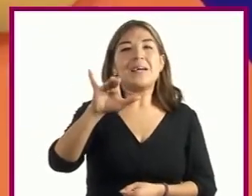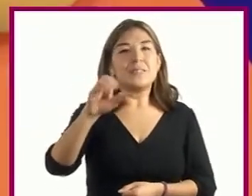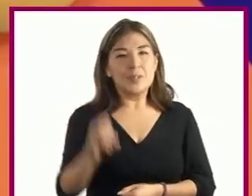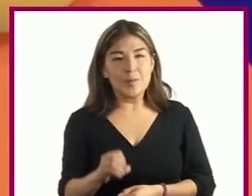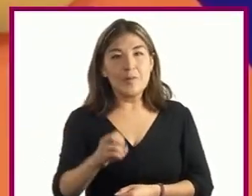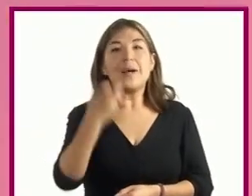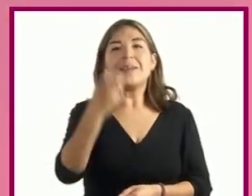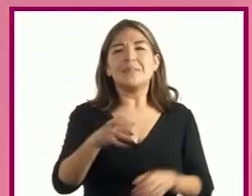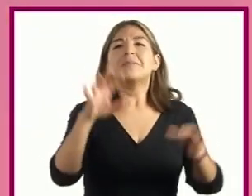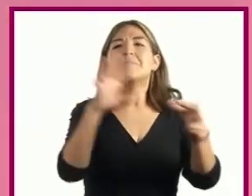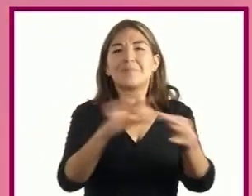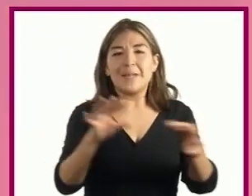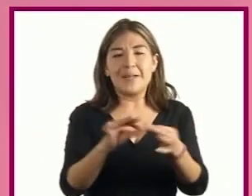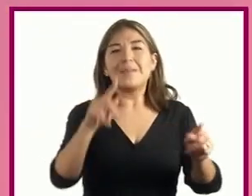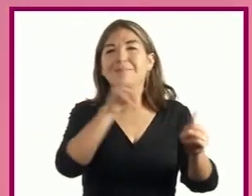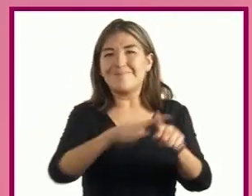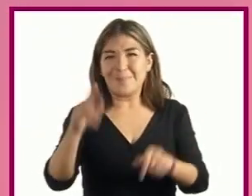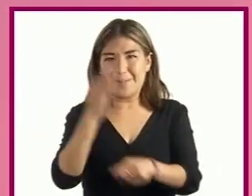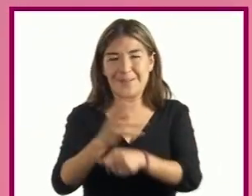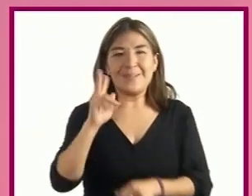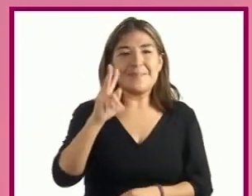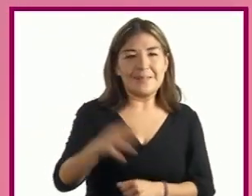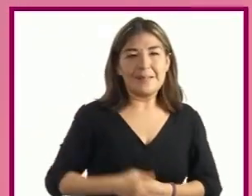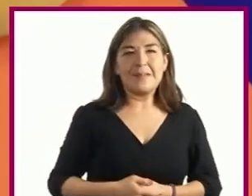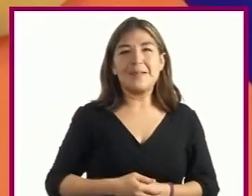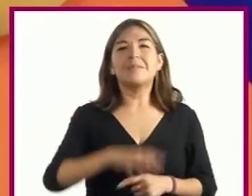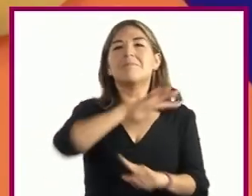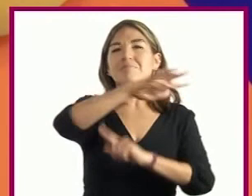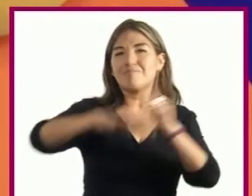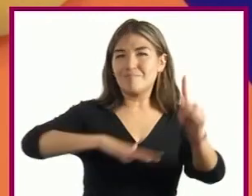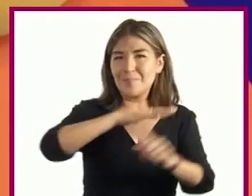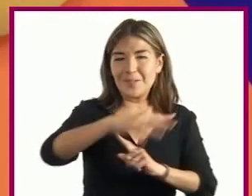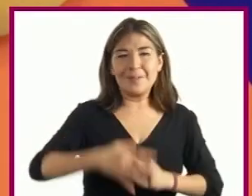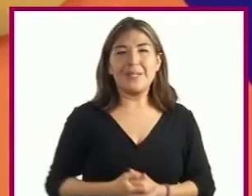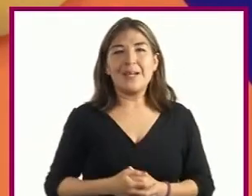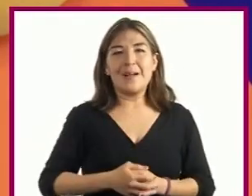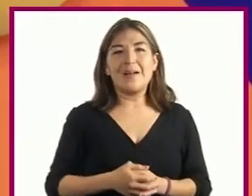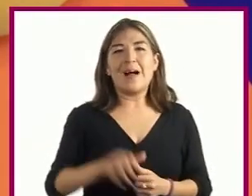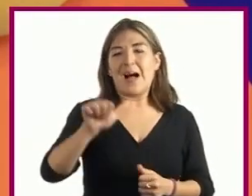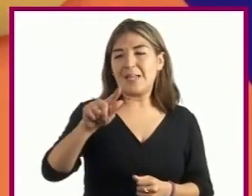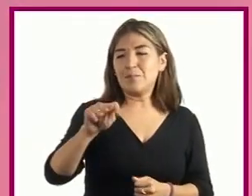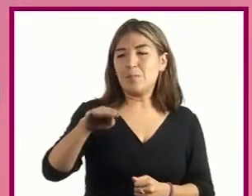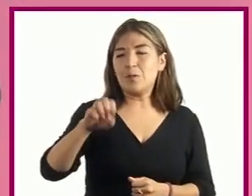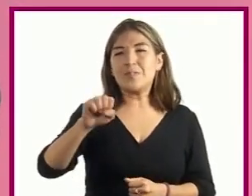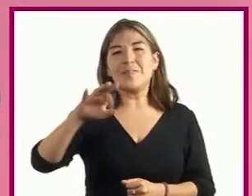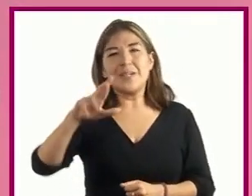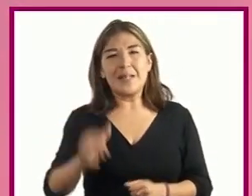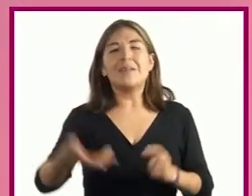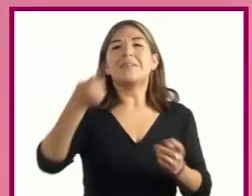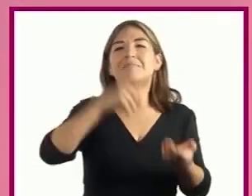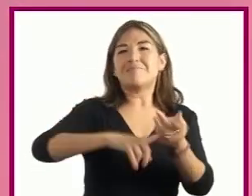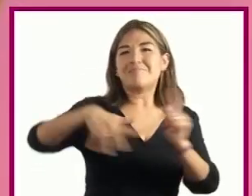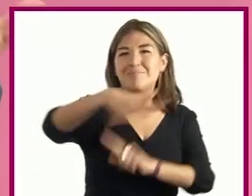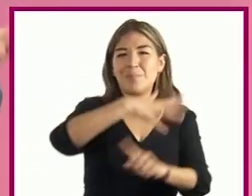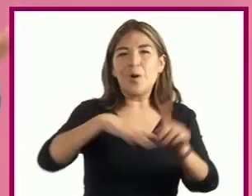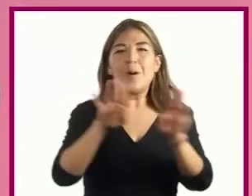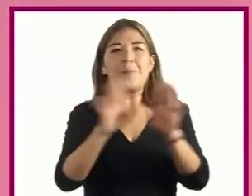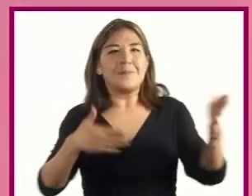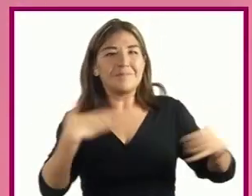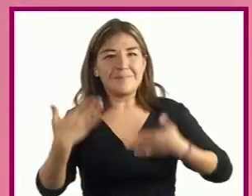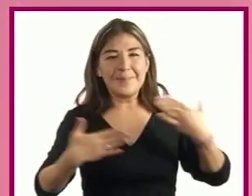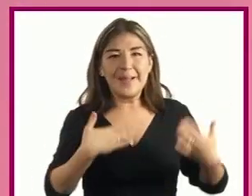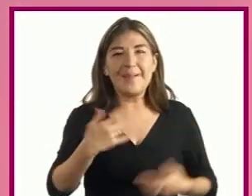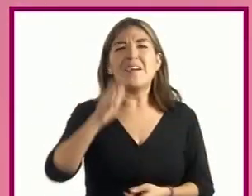cual aporta, como hemos visto, contexto, atmósferas y ambientes. El